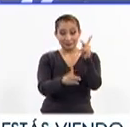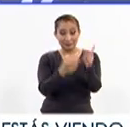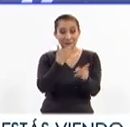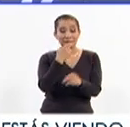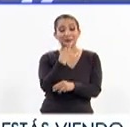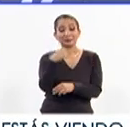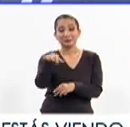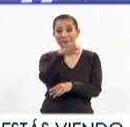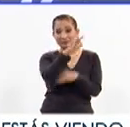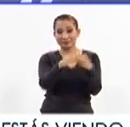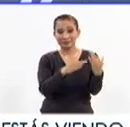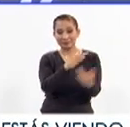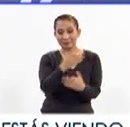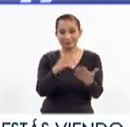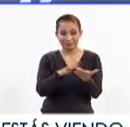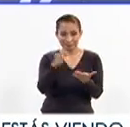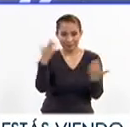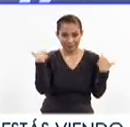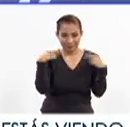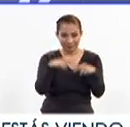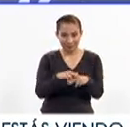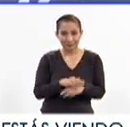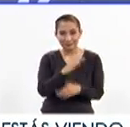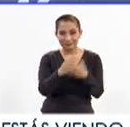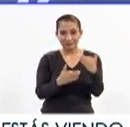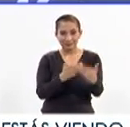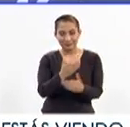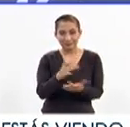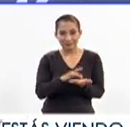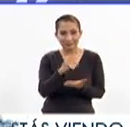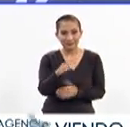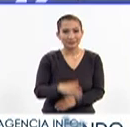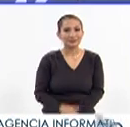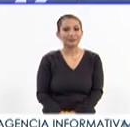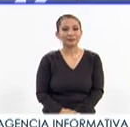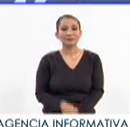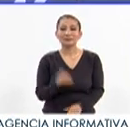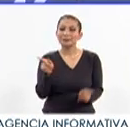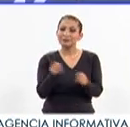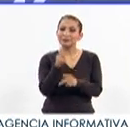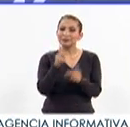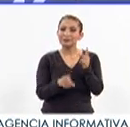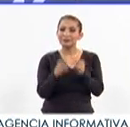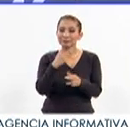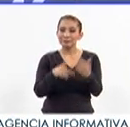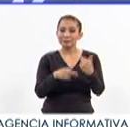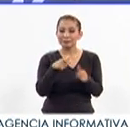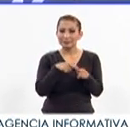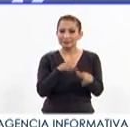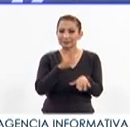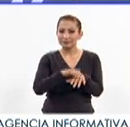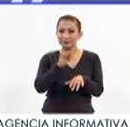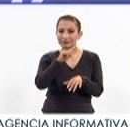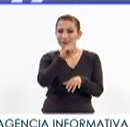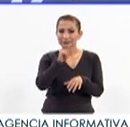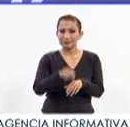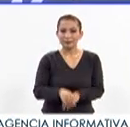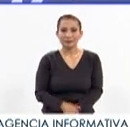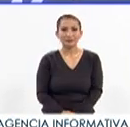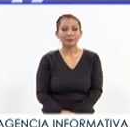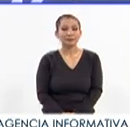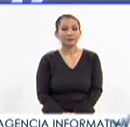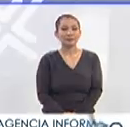muy útil para todos los mexicanos. Gracias. Gracias a todos ustedes. Muchas gracias. Vamos a hacer una breve pausa y continuamos con más en Interfaz. No se vayan.